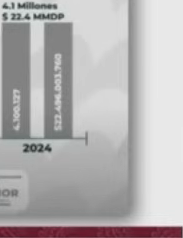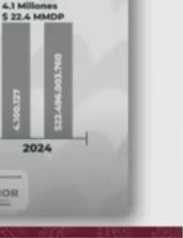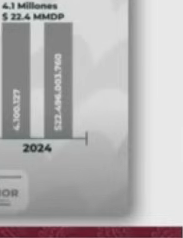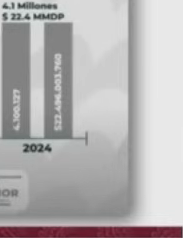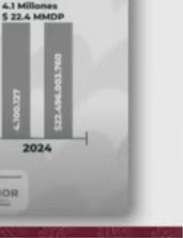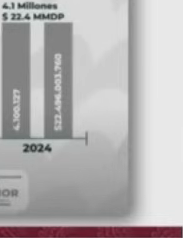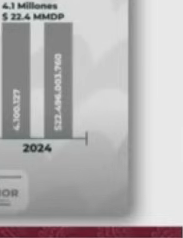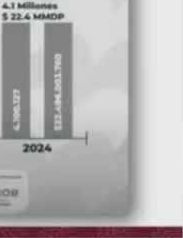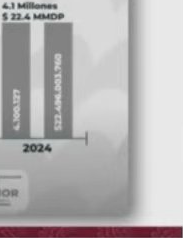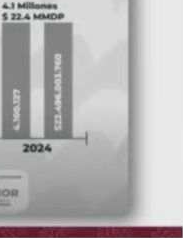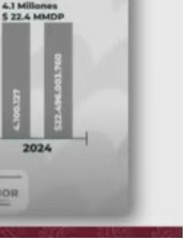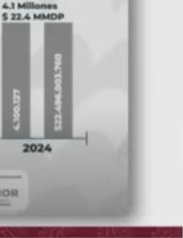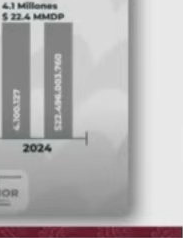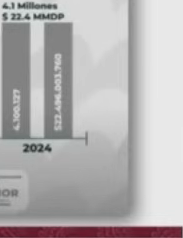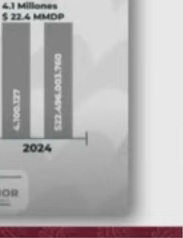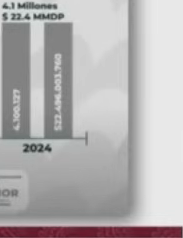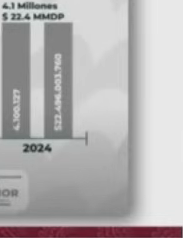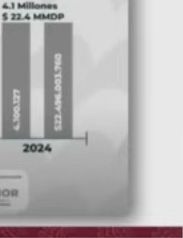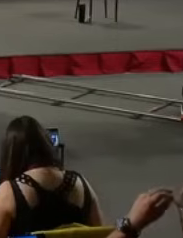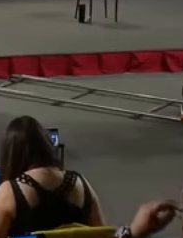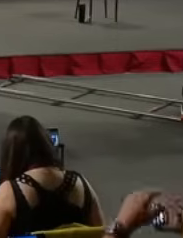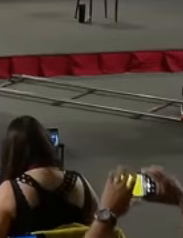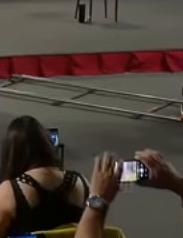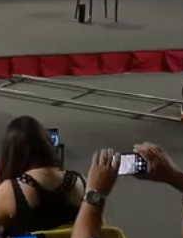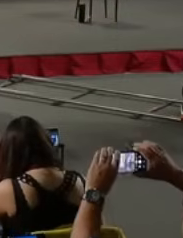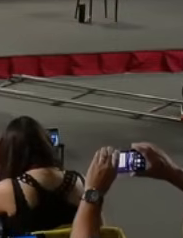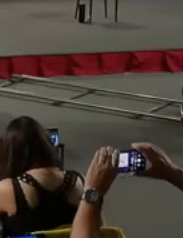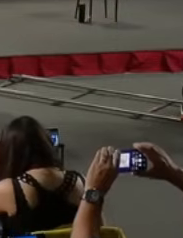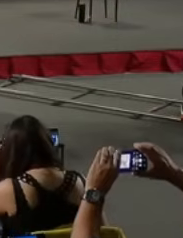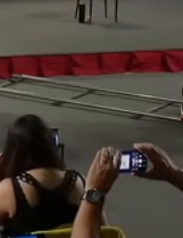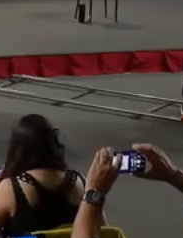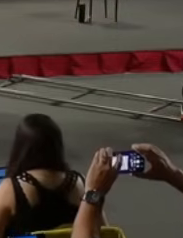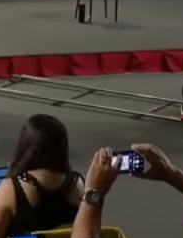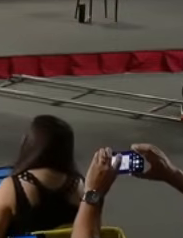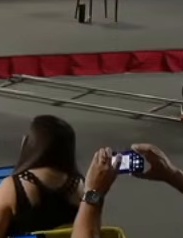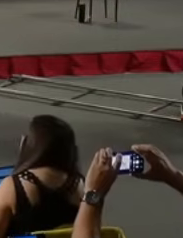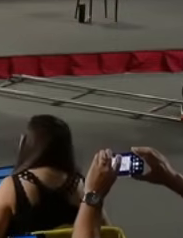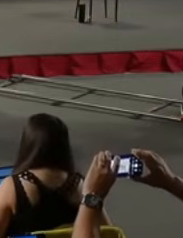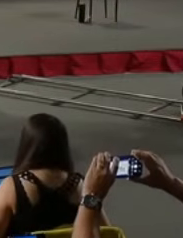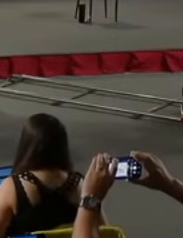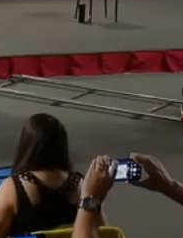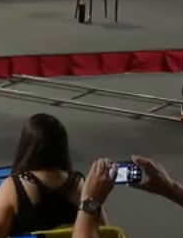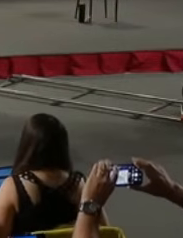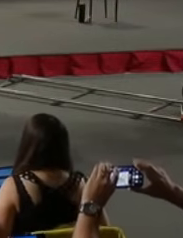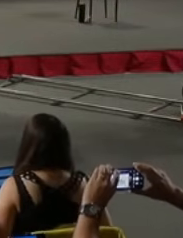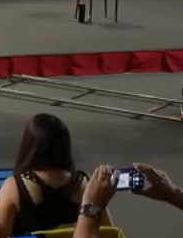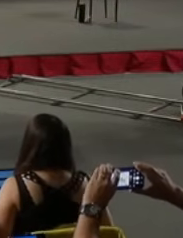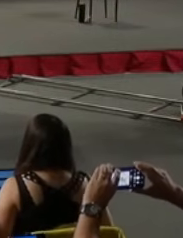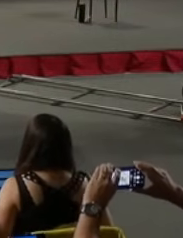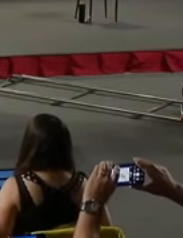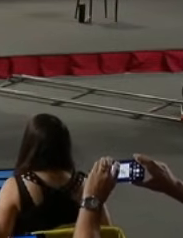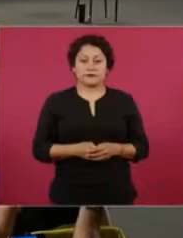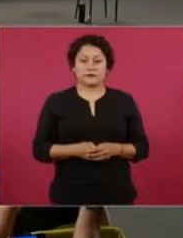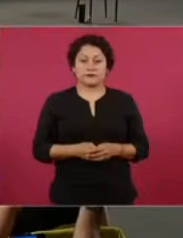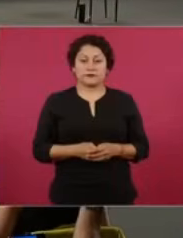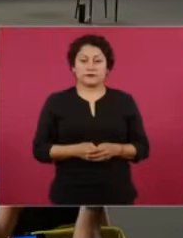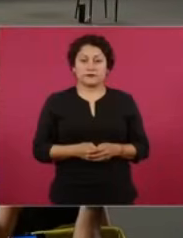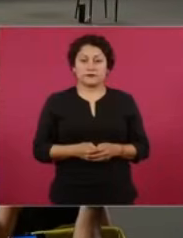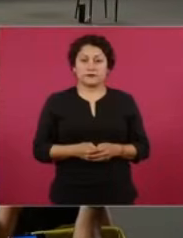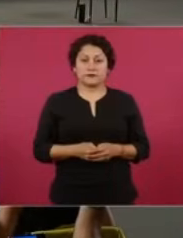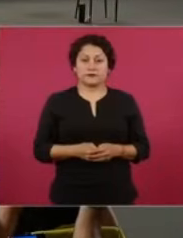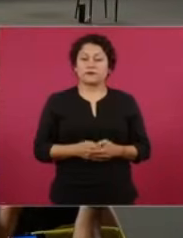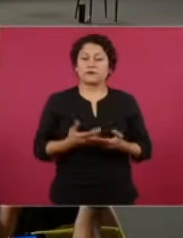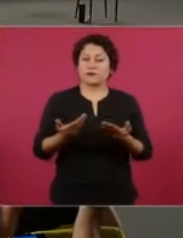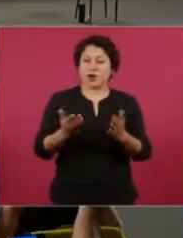fácilmente desmentidos. Y si me pueden hacer, por favor, el favor de pasar otra vez este tuit